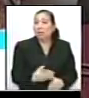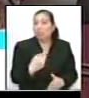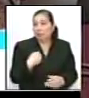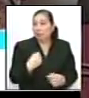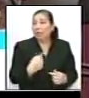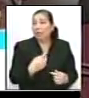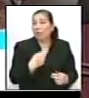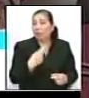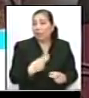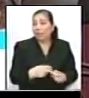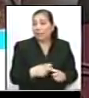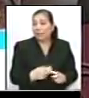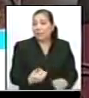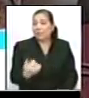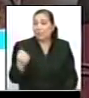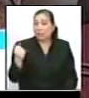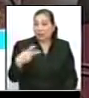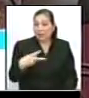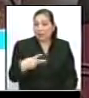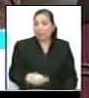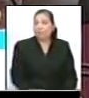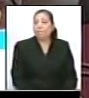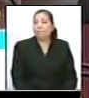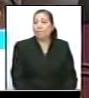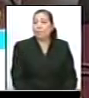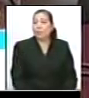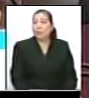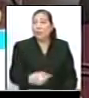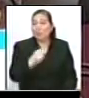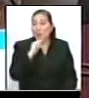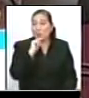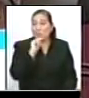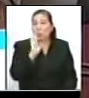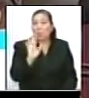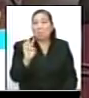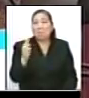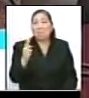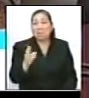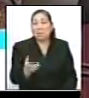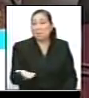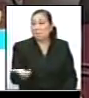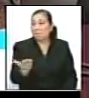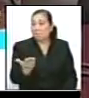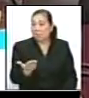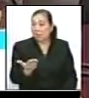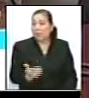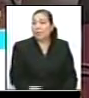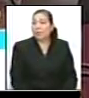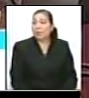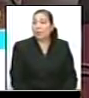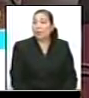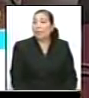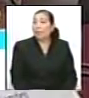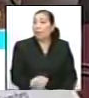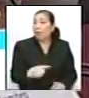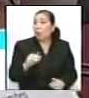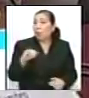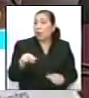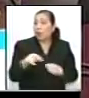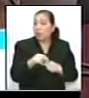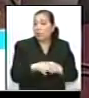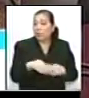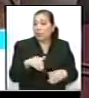agraviada. Y en esta segunda denuncia que hace la señora, ya pide que se considere como agraviado al Jurado